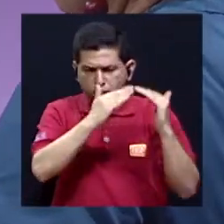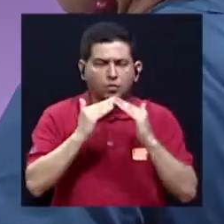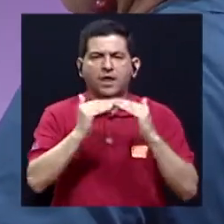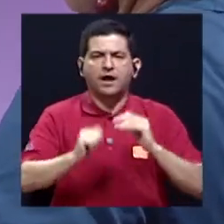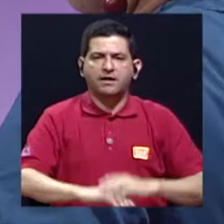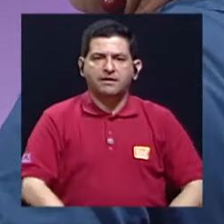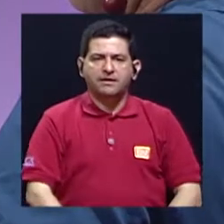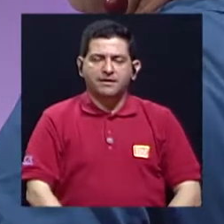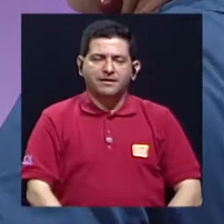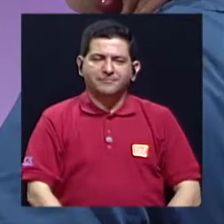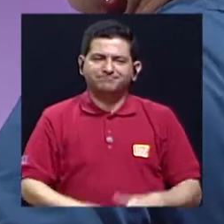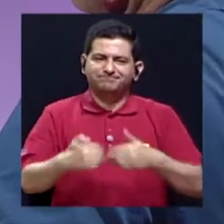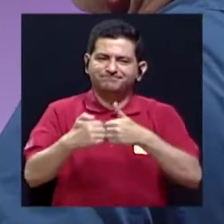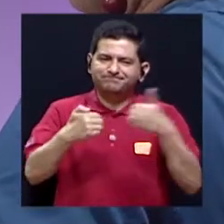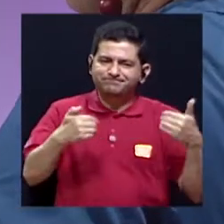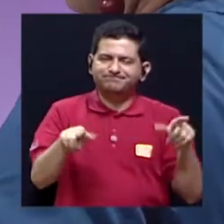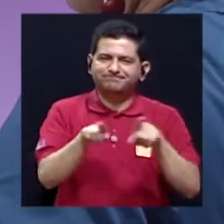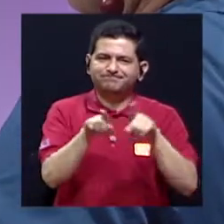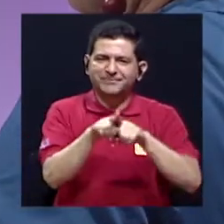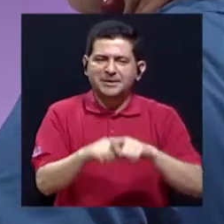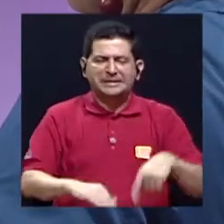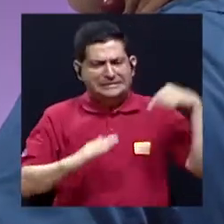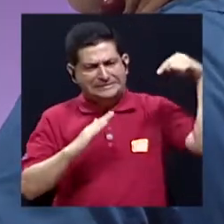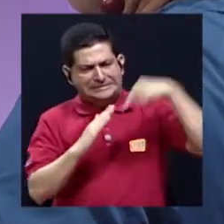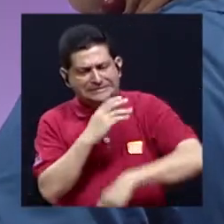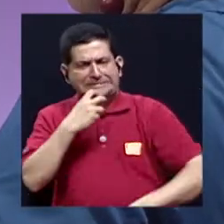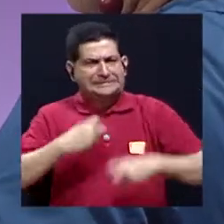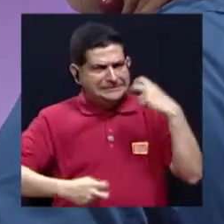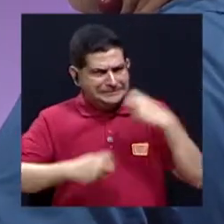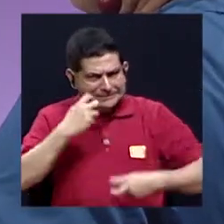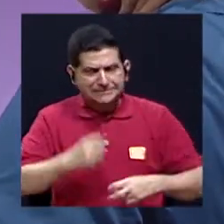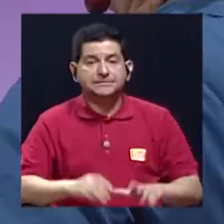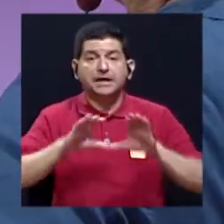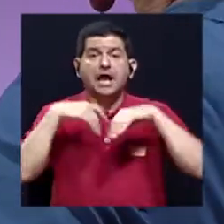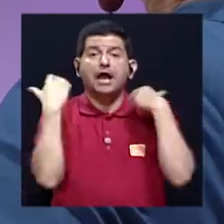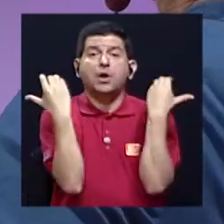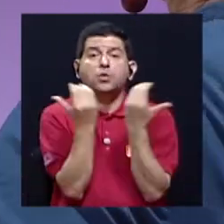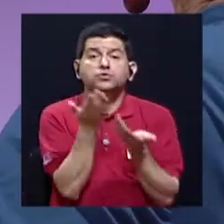comunidad. Y otra cosa que es muy, muy, muy grave es que en un